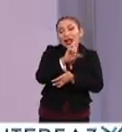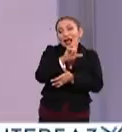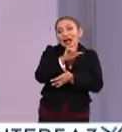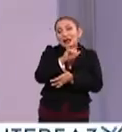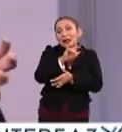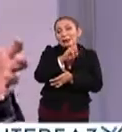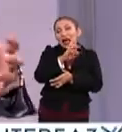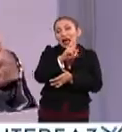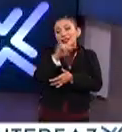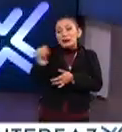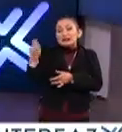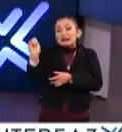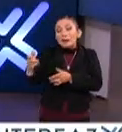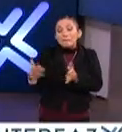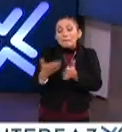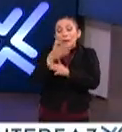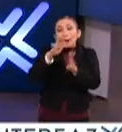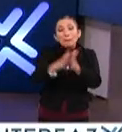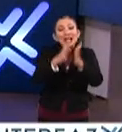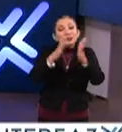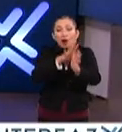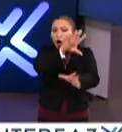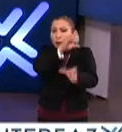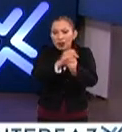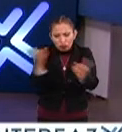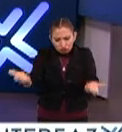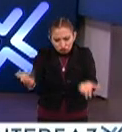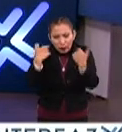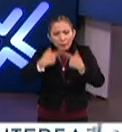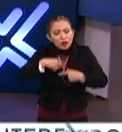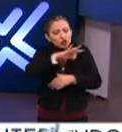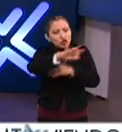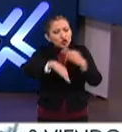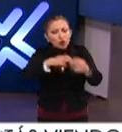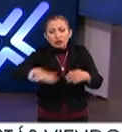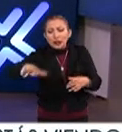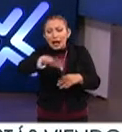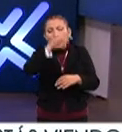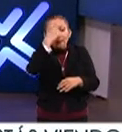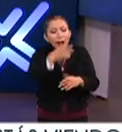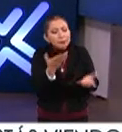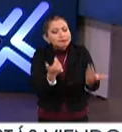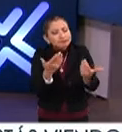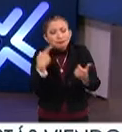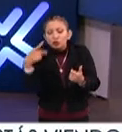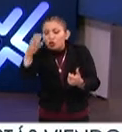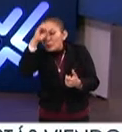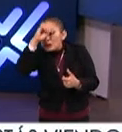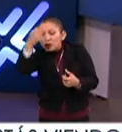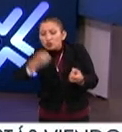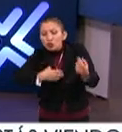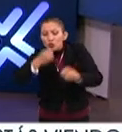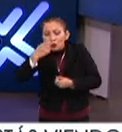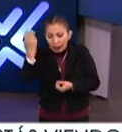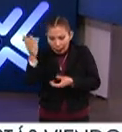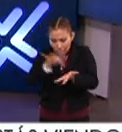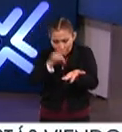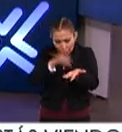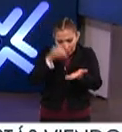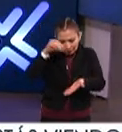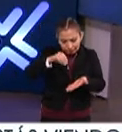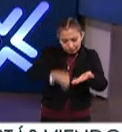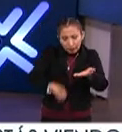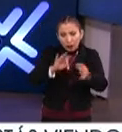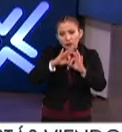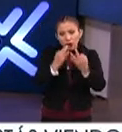busca es la participación total, incluyente de todos los sectores, para poder escuchar las voces y poder diseñar un